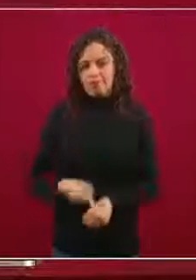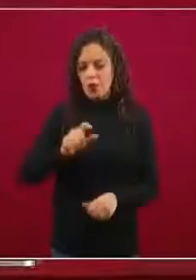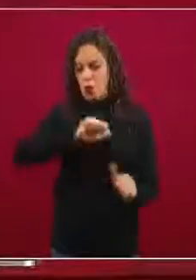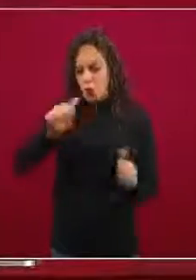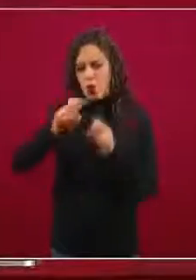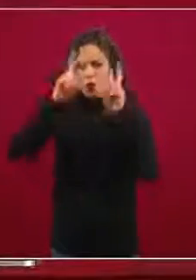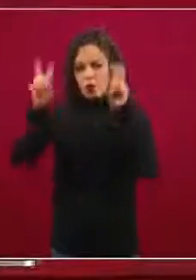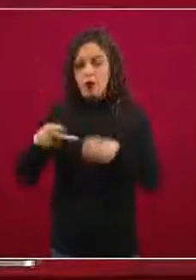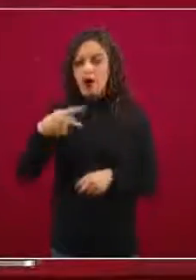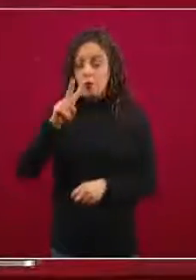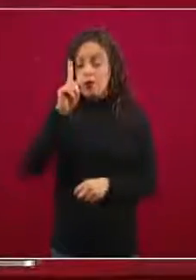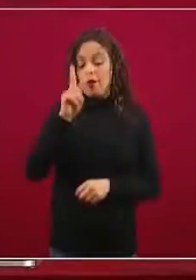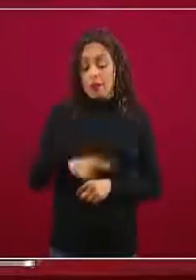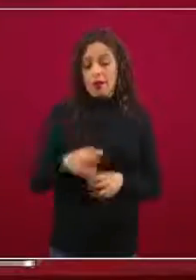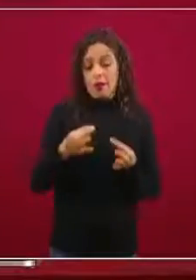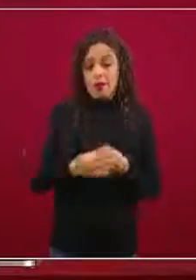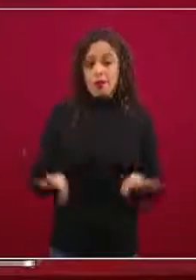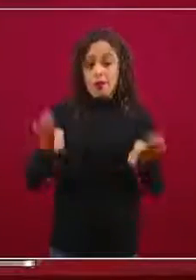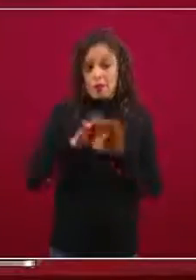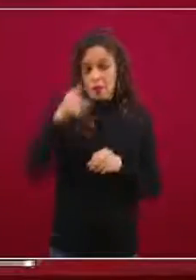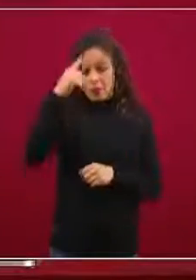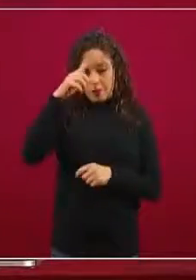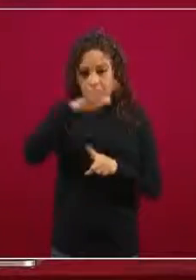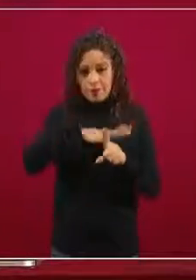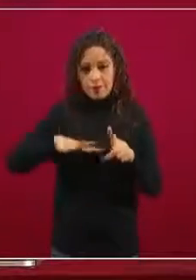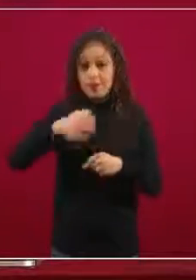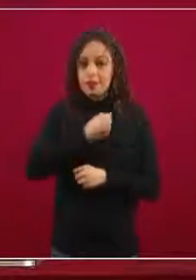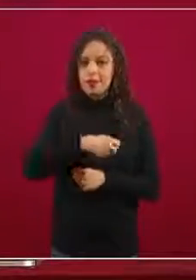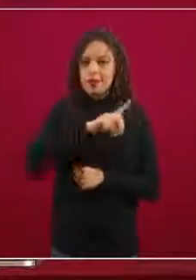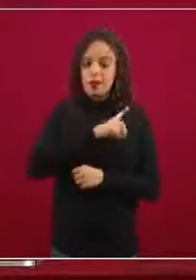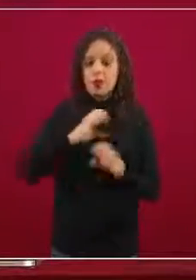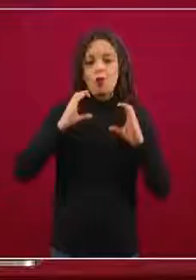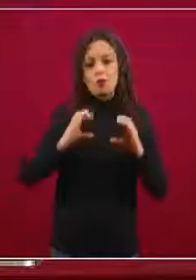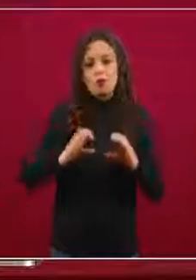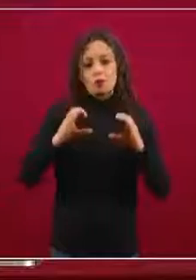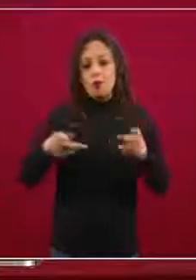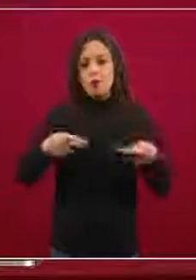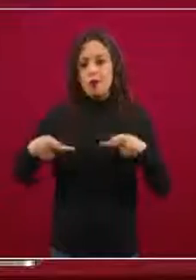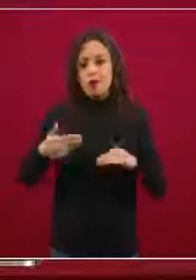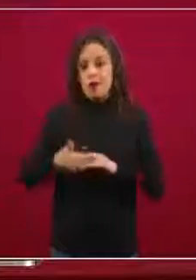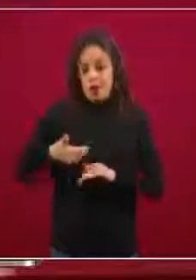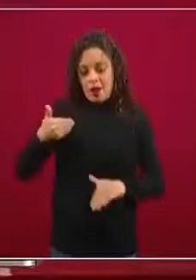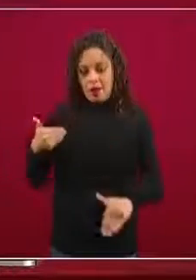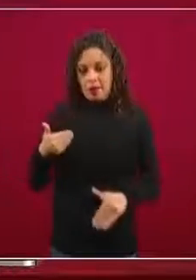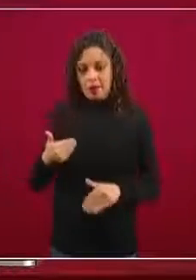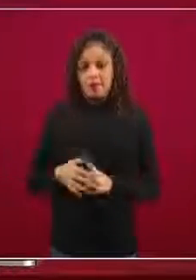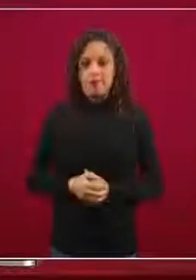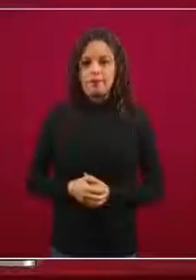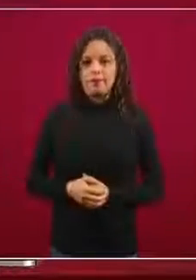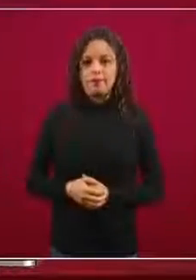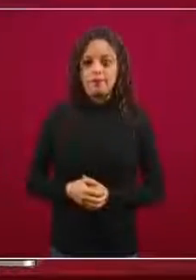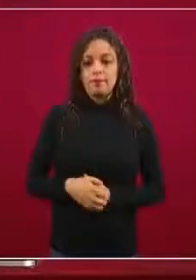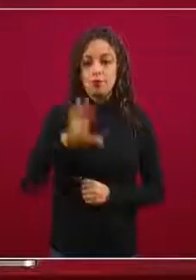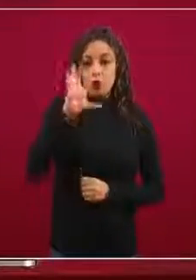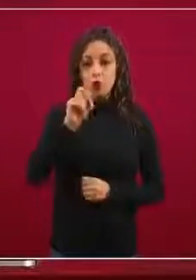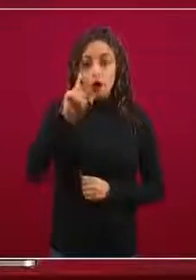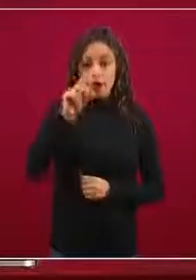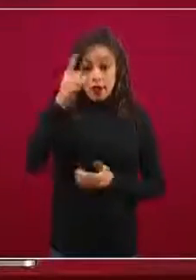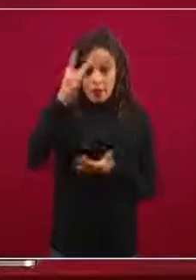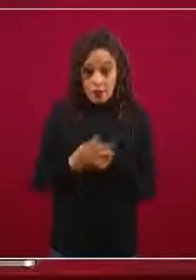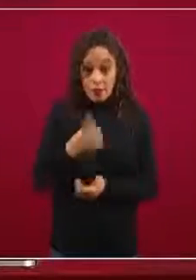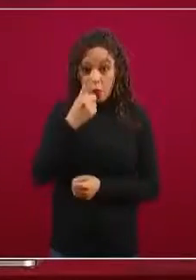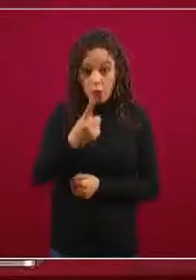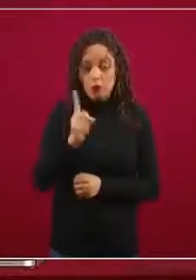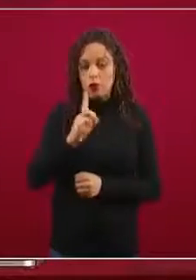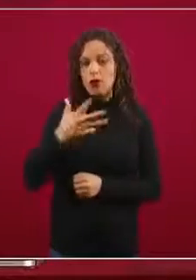es otro tema de interés en salud pública para irnos preparando. Lo demás sigue, además de COVID, siguen los demás problemas de salud pública y